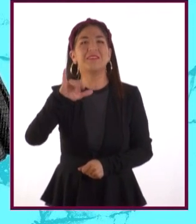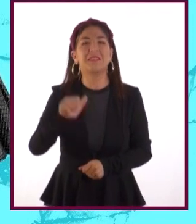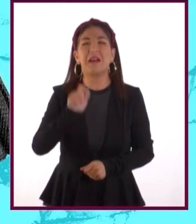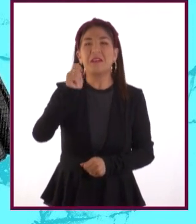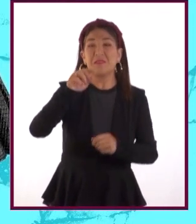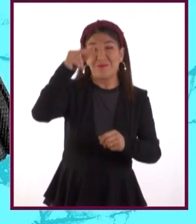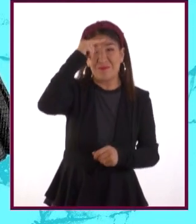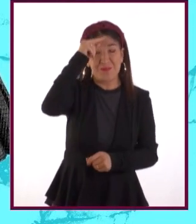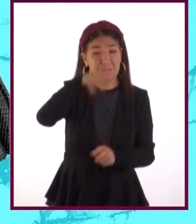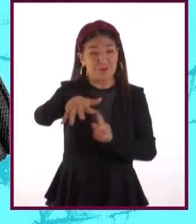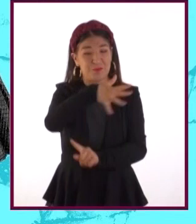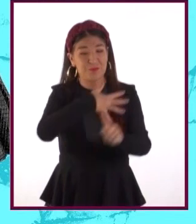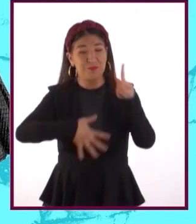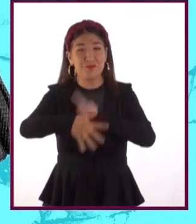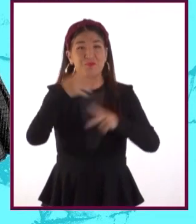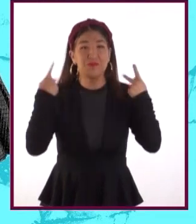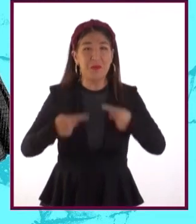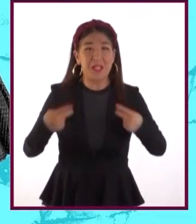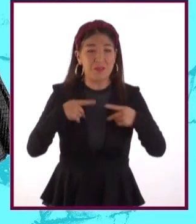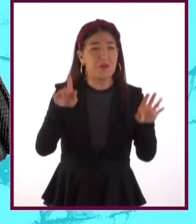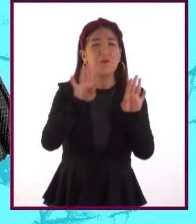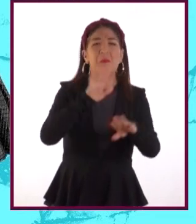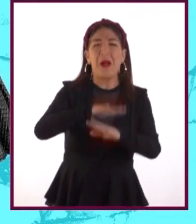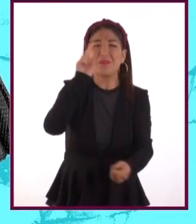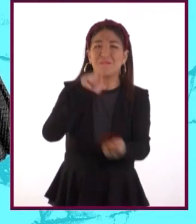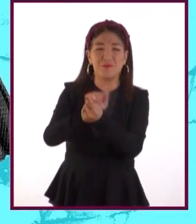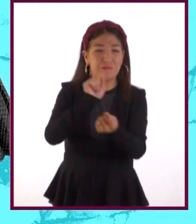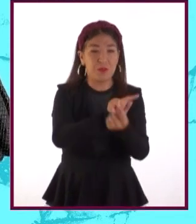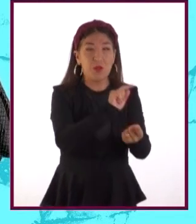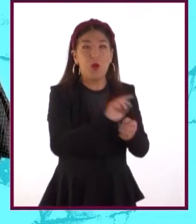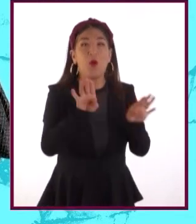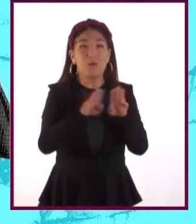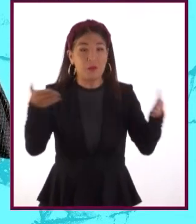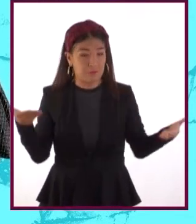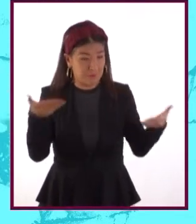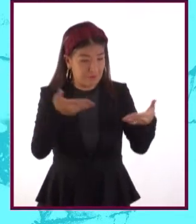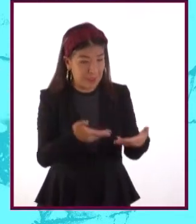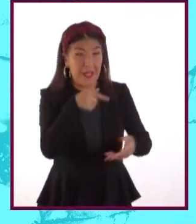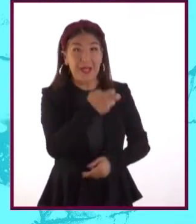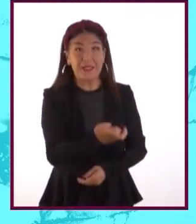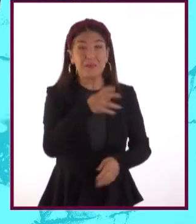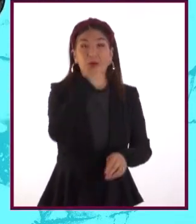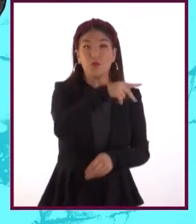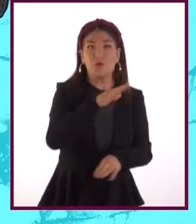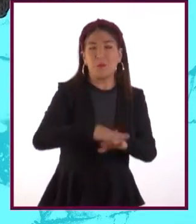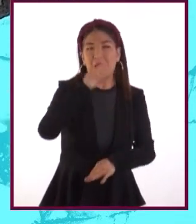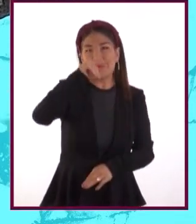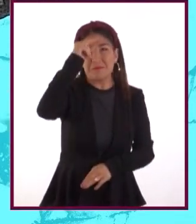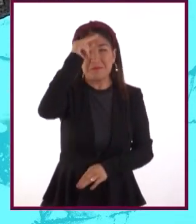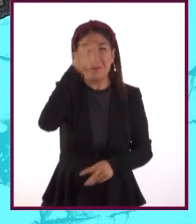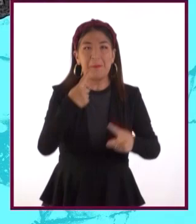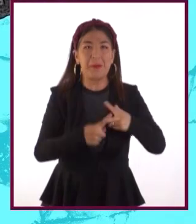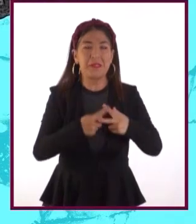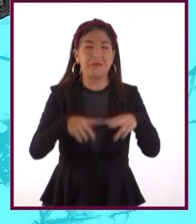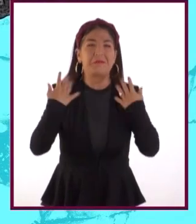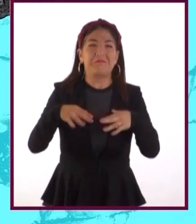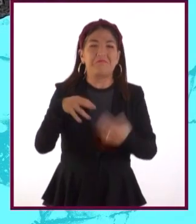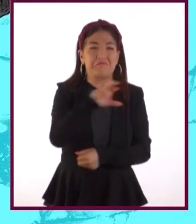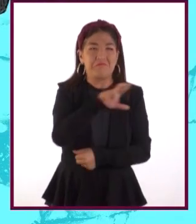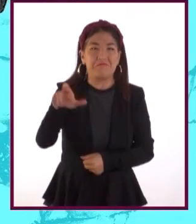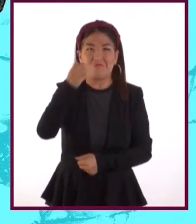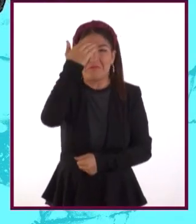los 17 años fue presentada ante la corte aristocrática y su inteligencia y habilidades matemáticas comenzaron a